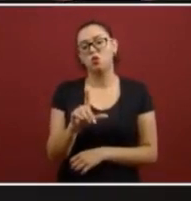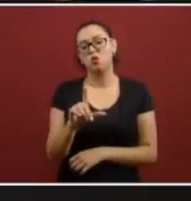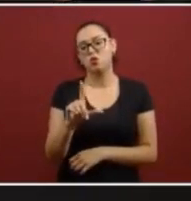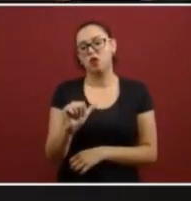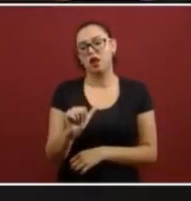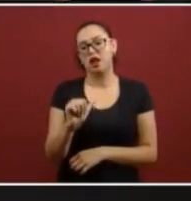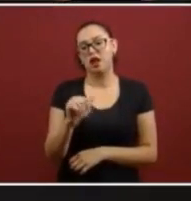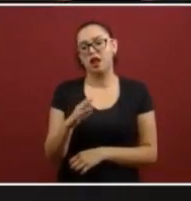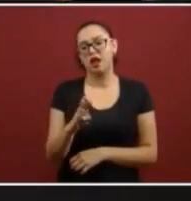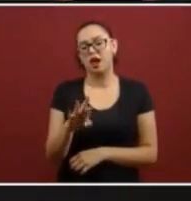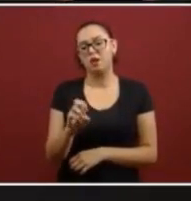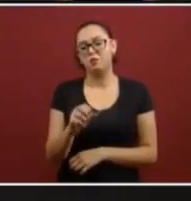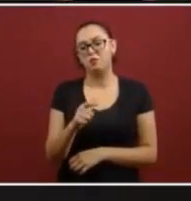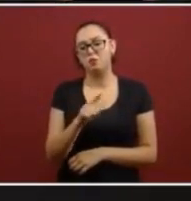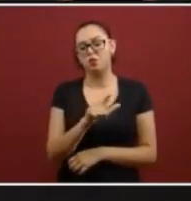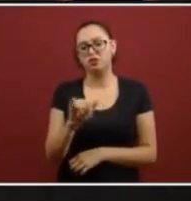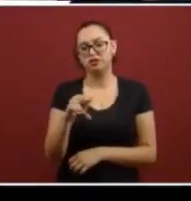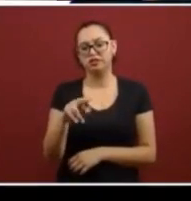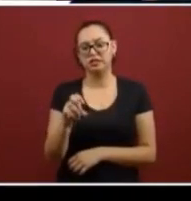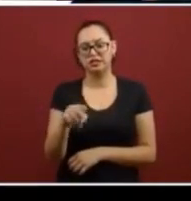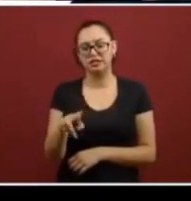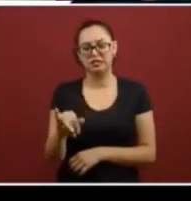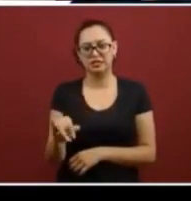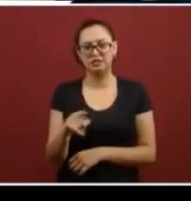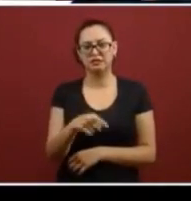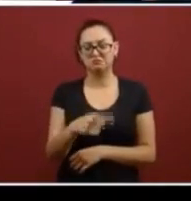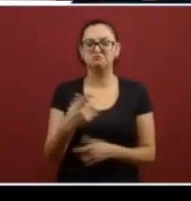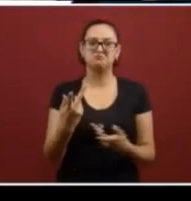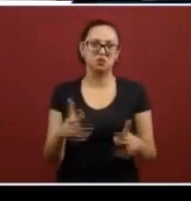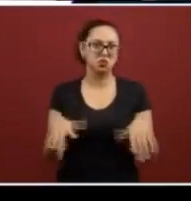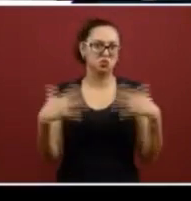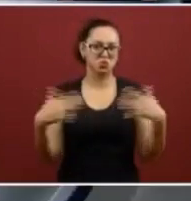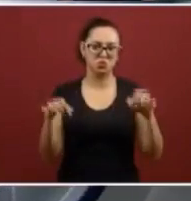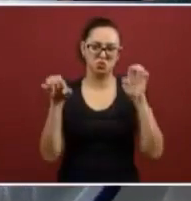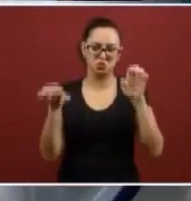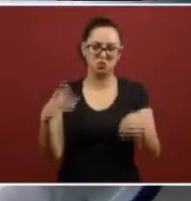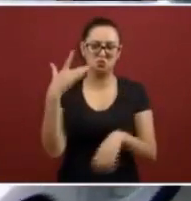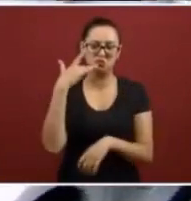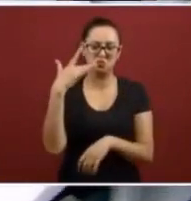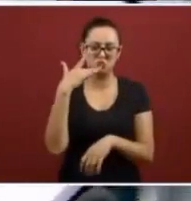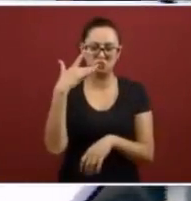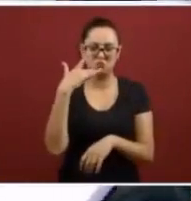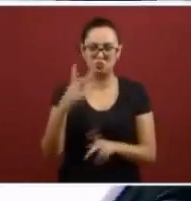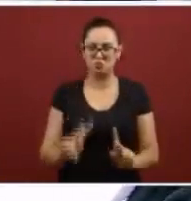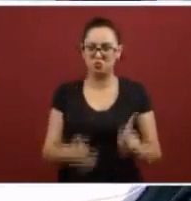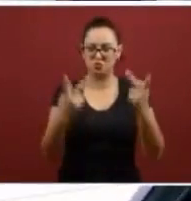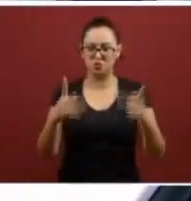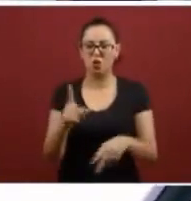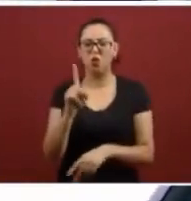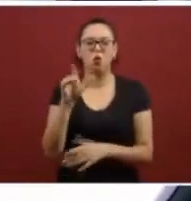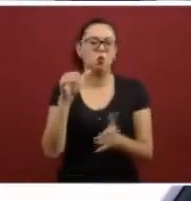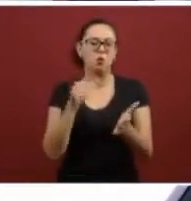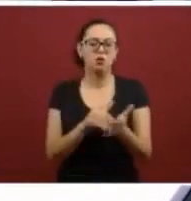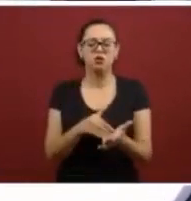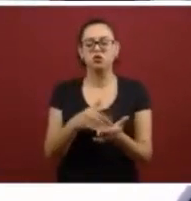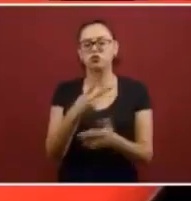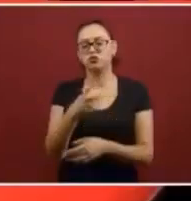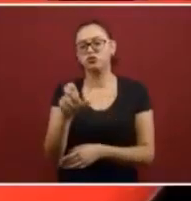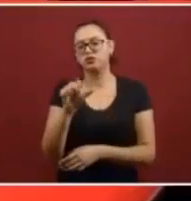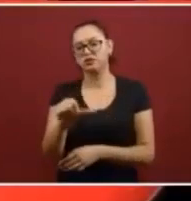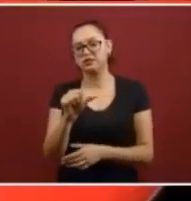it's a 1,472. bat También vamos a Lamborghini. vender una Ford Chevrolet a Ford 1,216,000